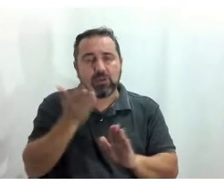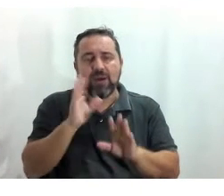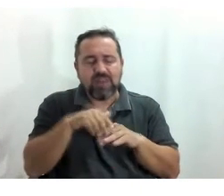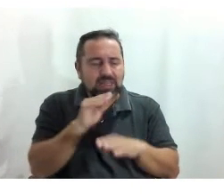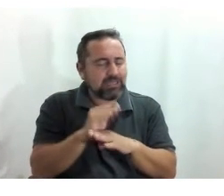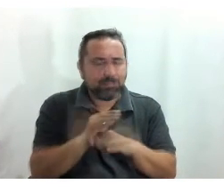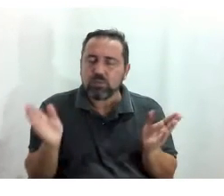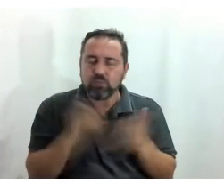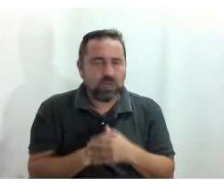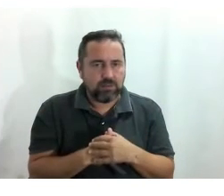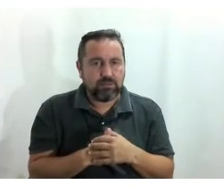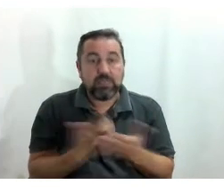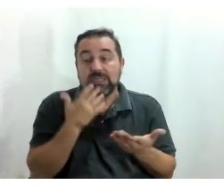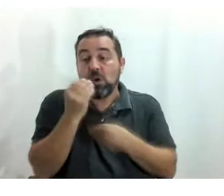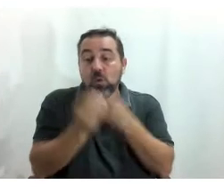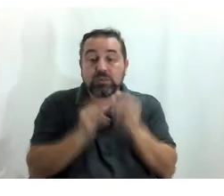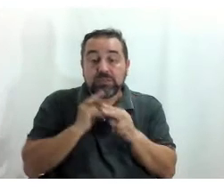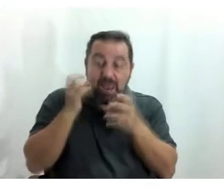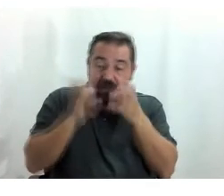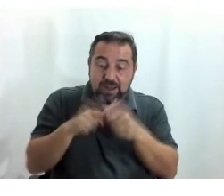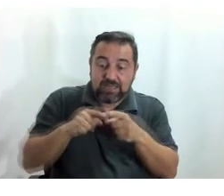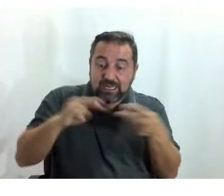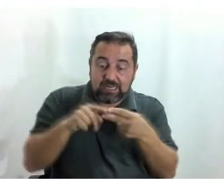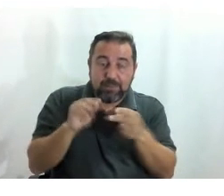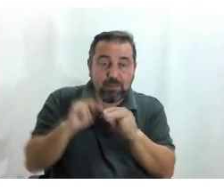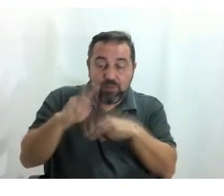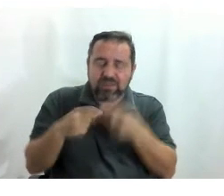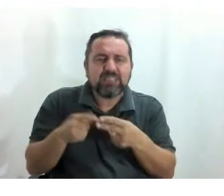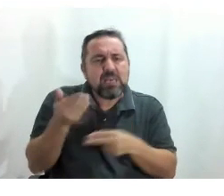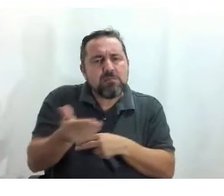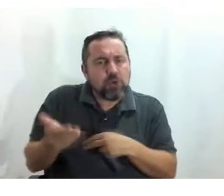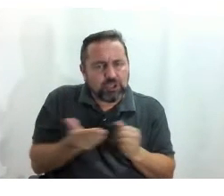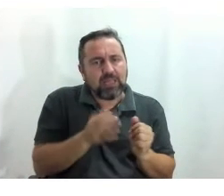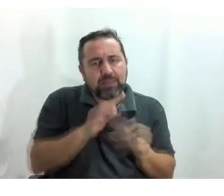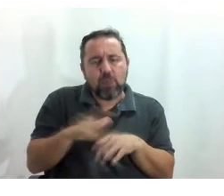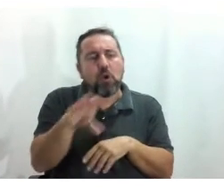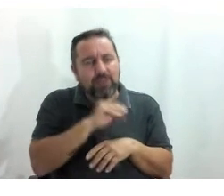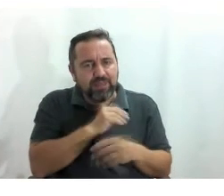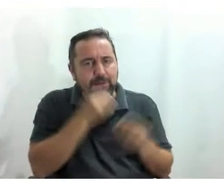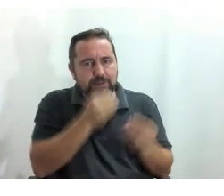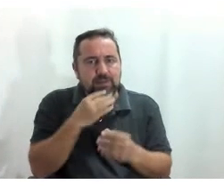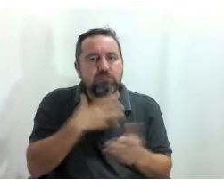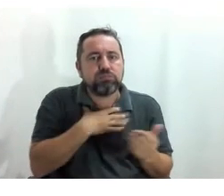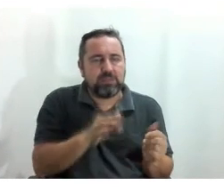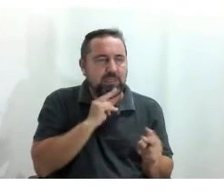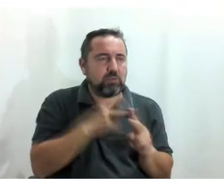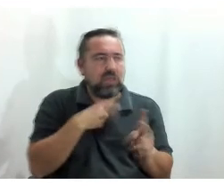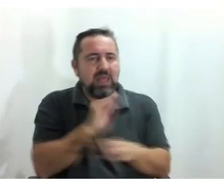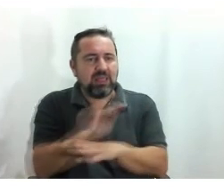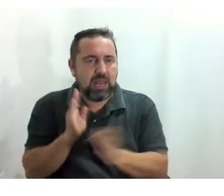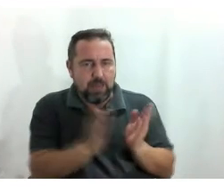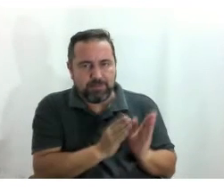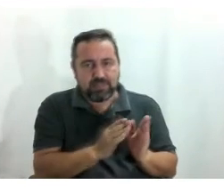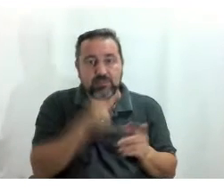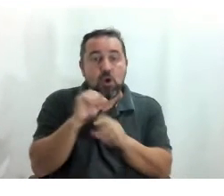tratamiento. El uso de animales modificados genéticamente es vital para comprenderlas y encontrar posibles terapias. Para protegerlos